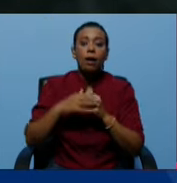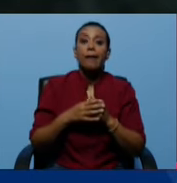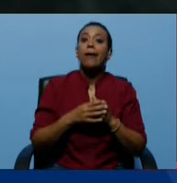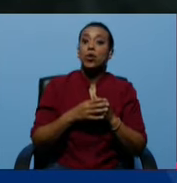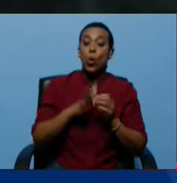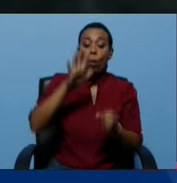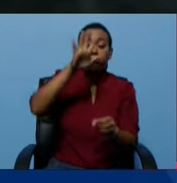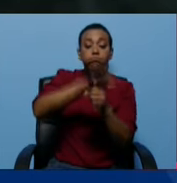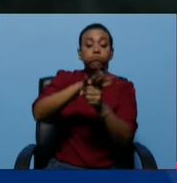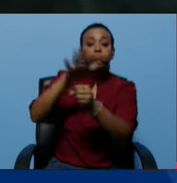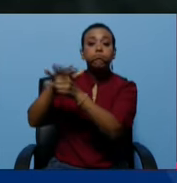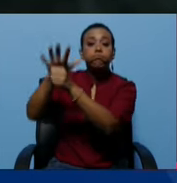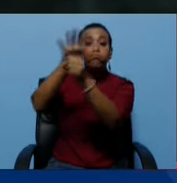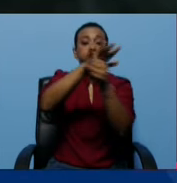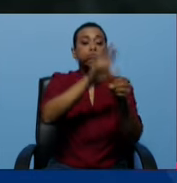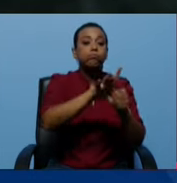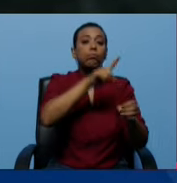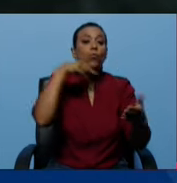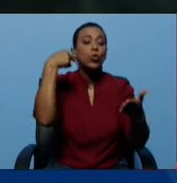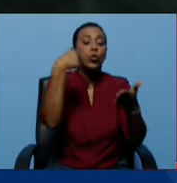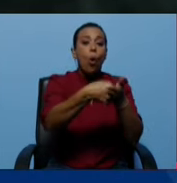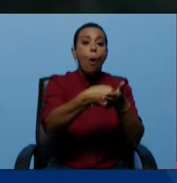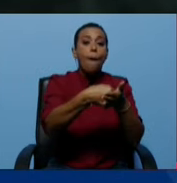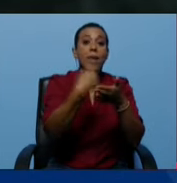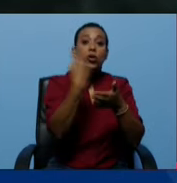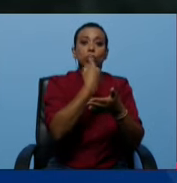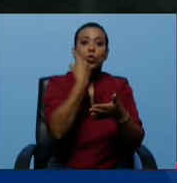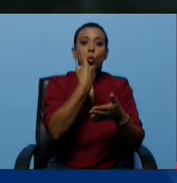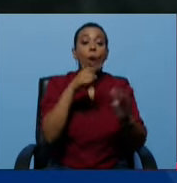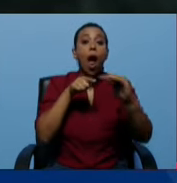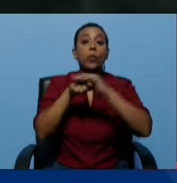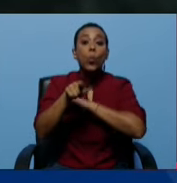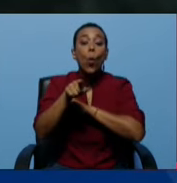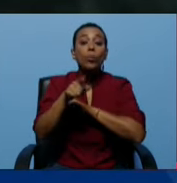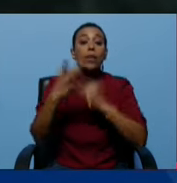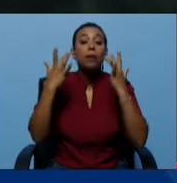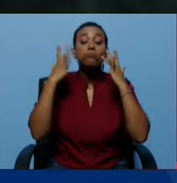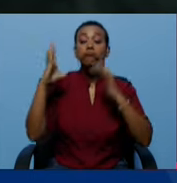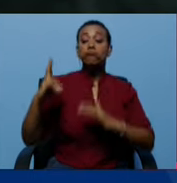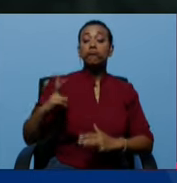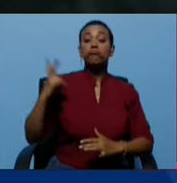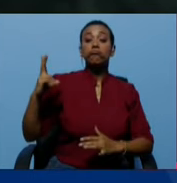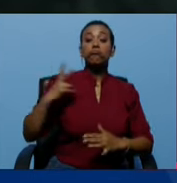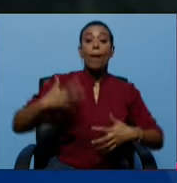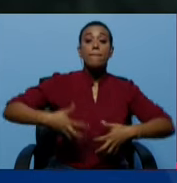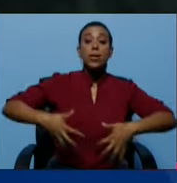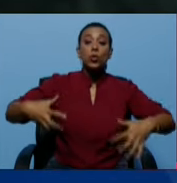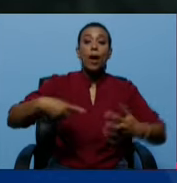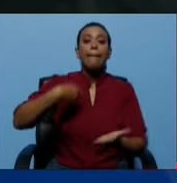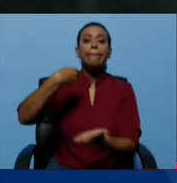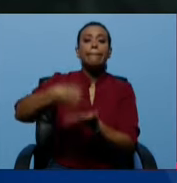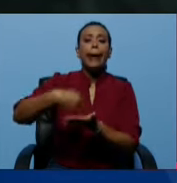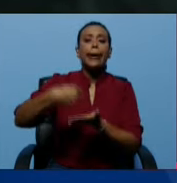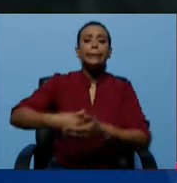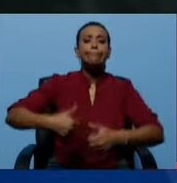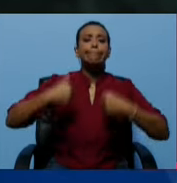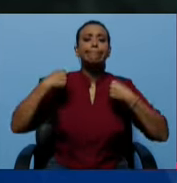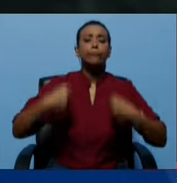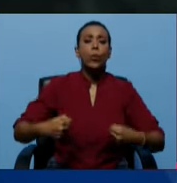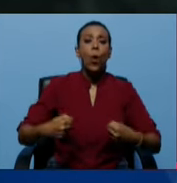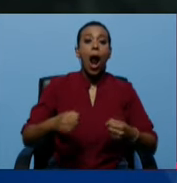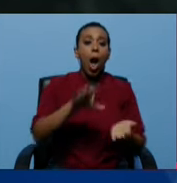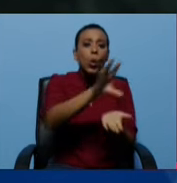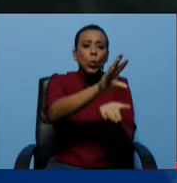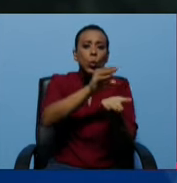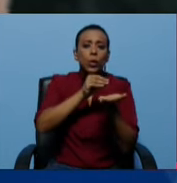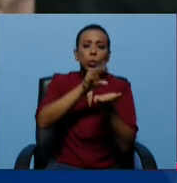Los envasan y solo tienen acceso las élites multimillonarias del mundo a la